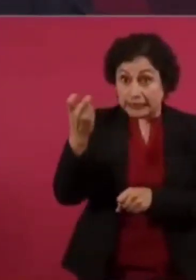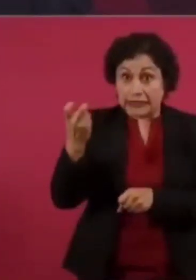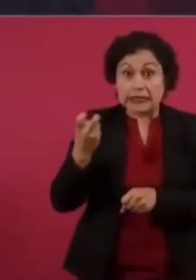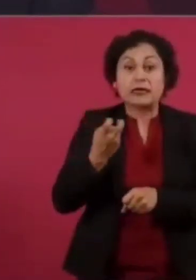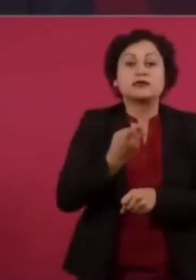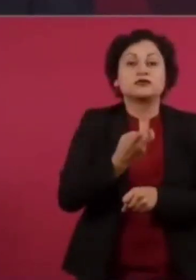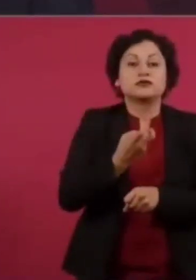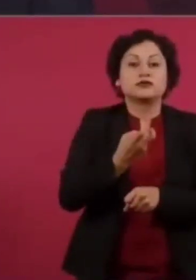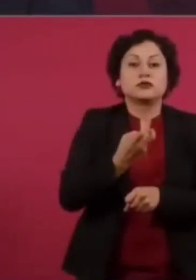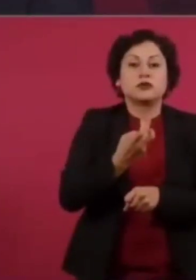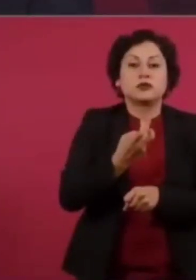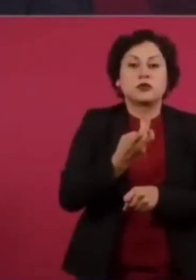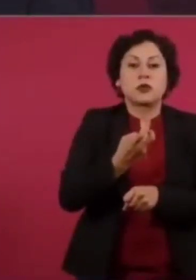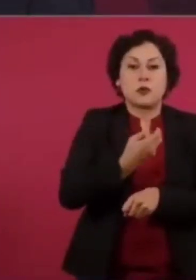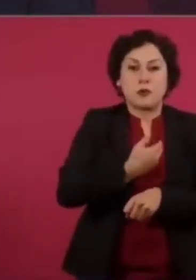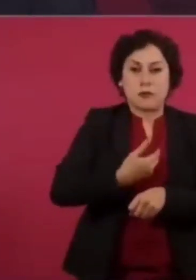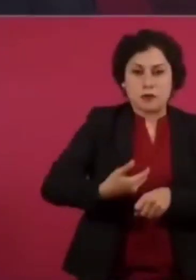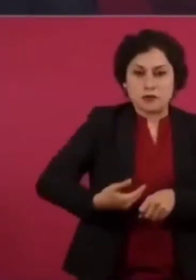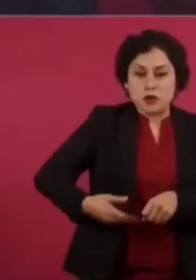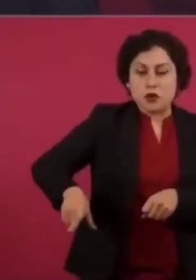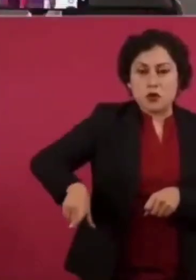¿Y el Estado conduce el desarrollo?